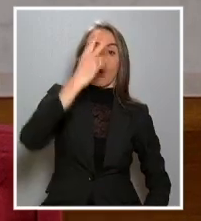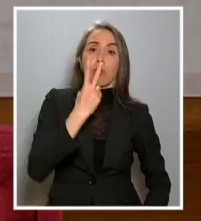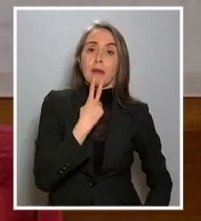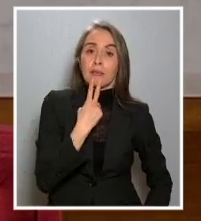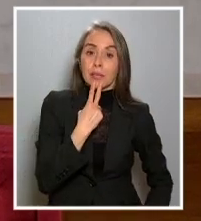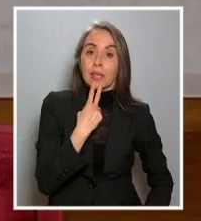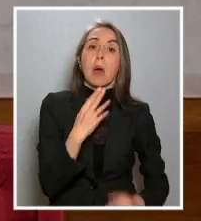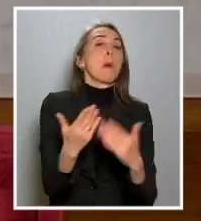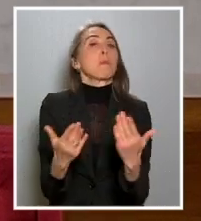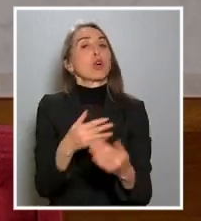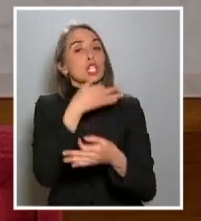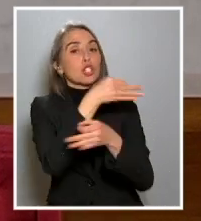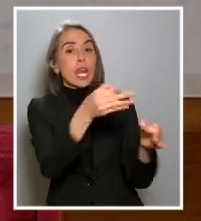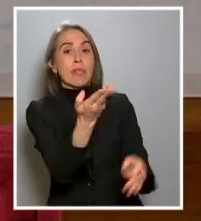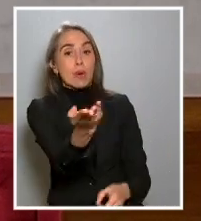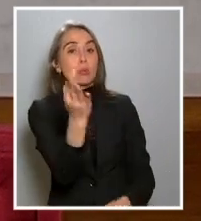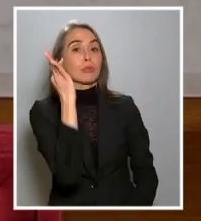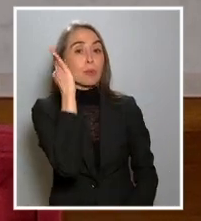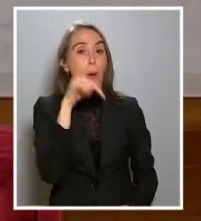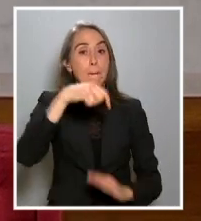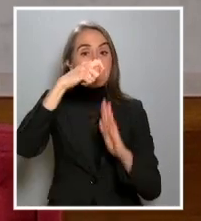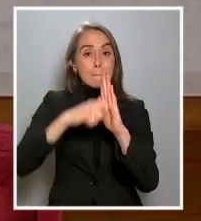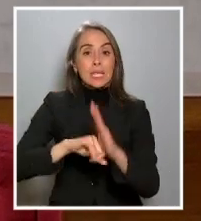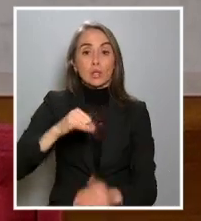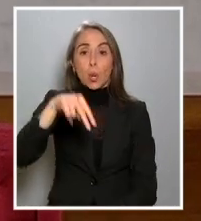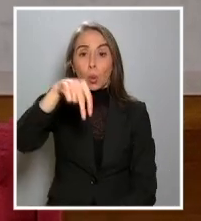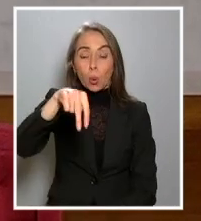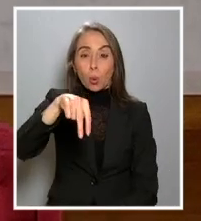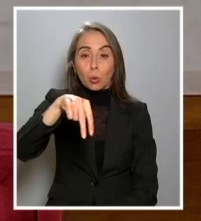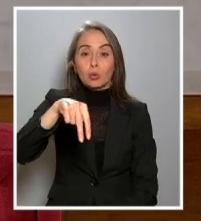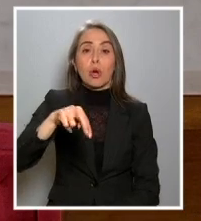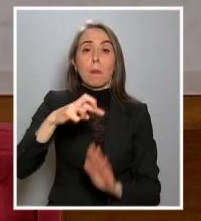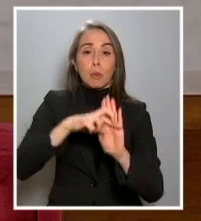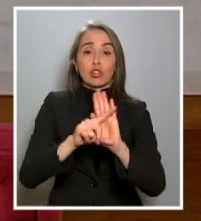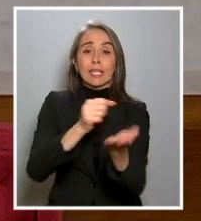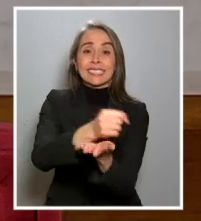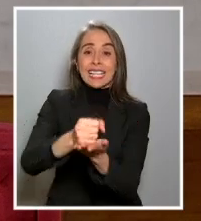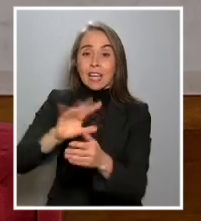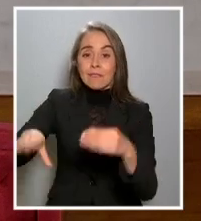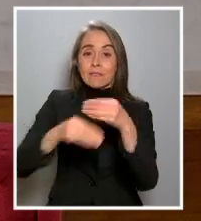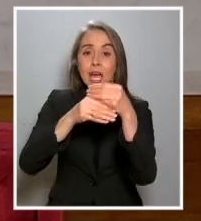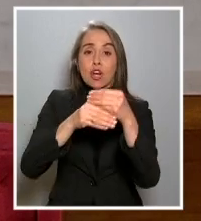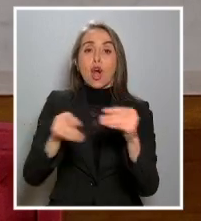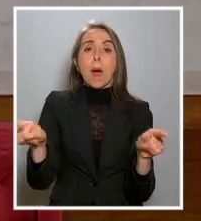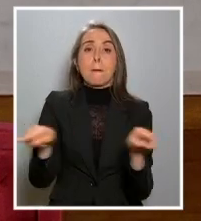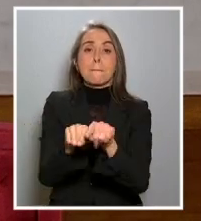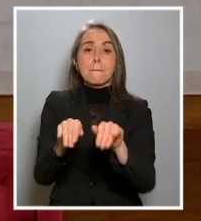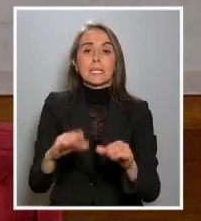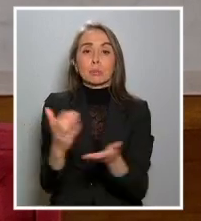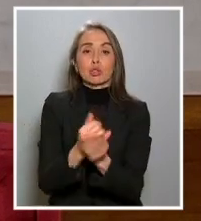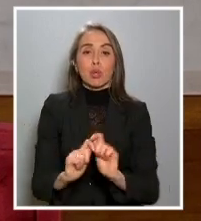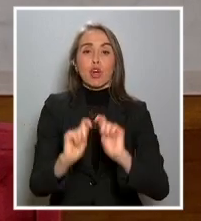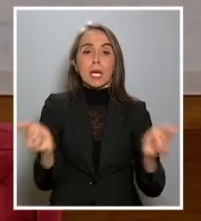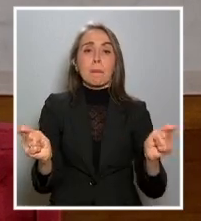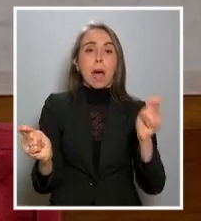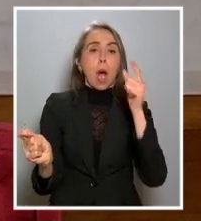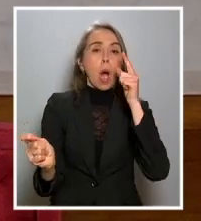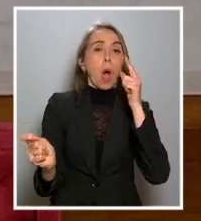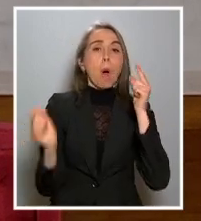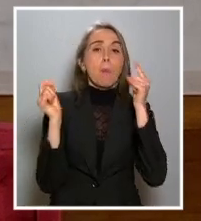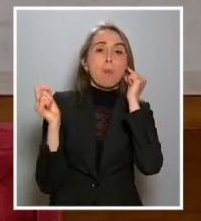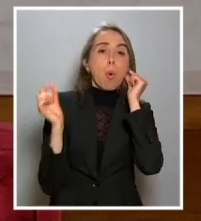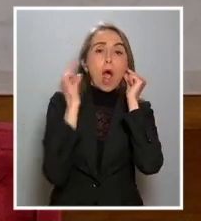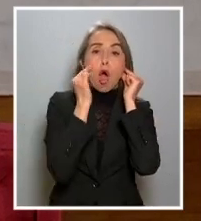eso, les anuncio que durante este mes de junio indicaremos el proyecto de ley de equidad salarial para que las mujeres sean remuneradas en función